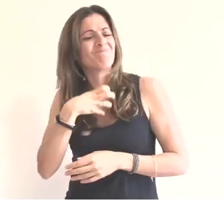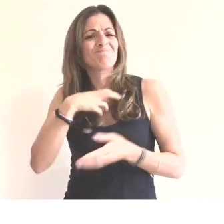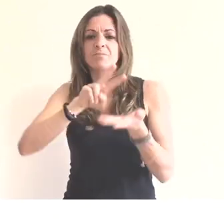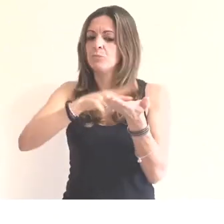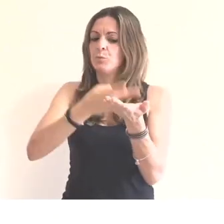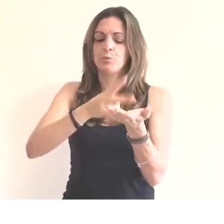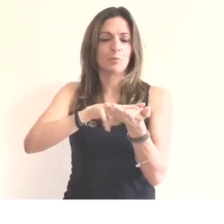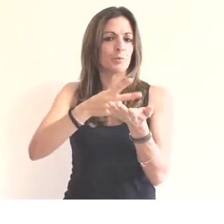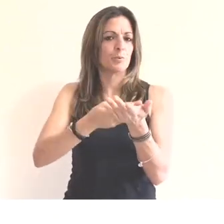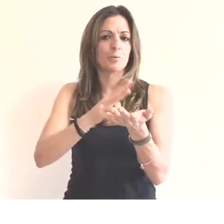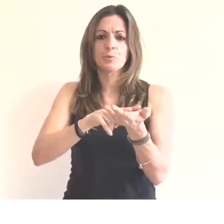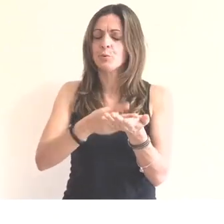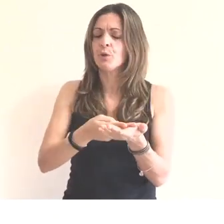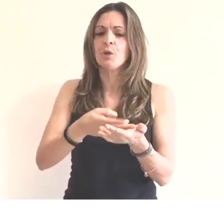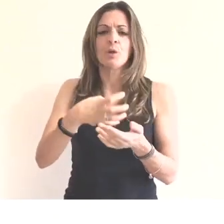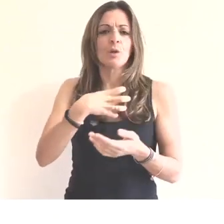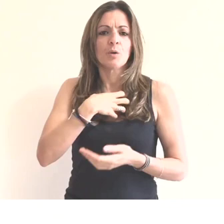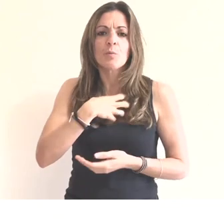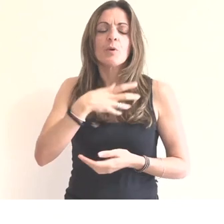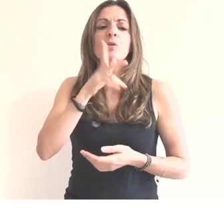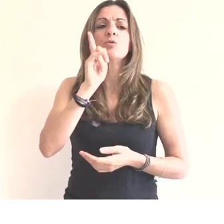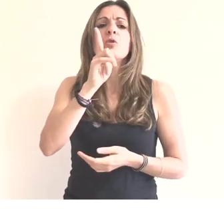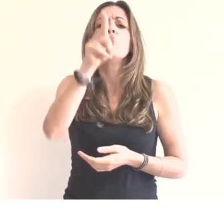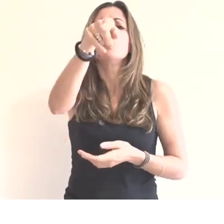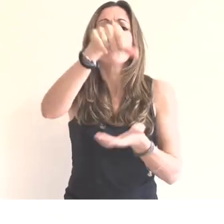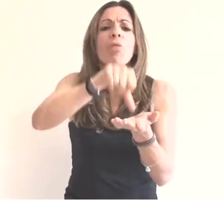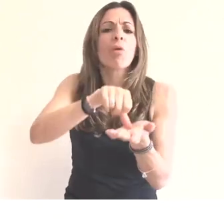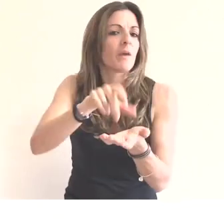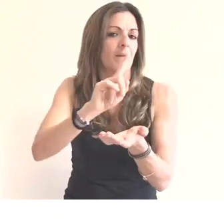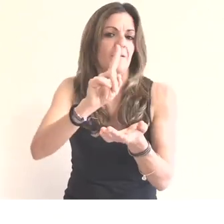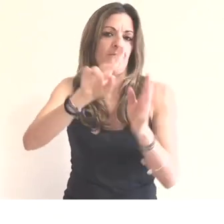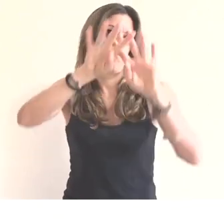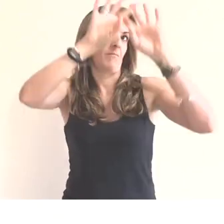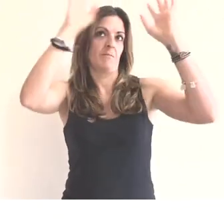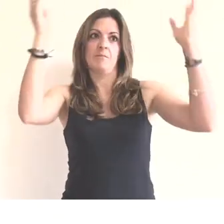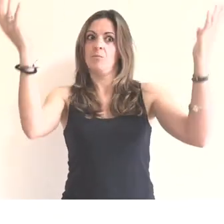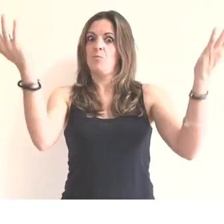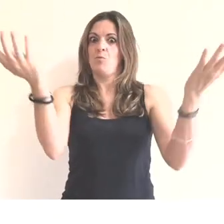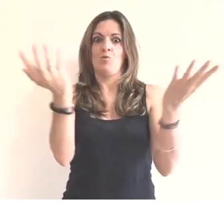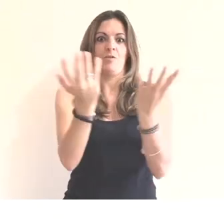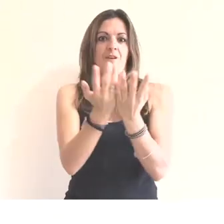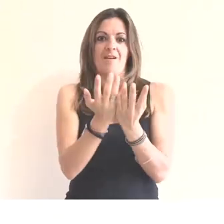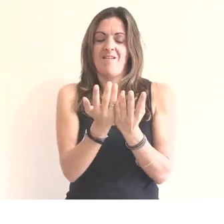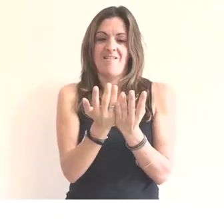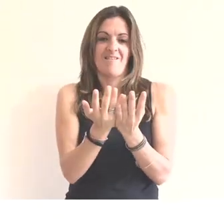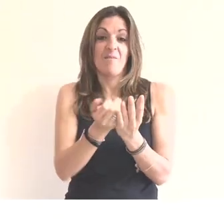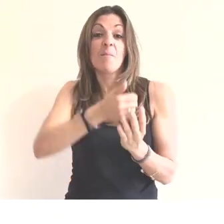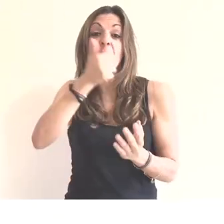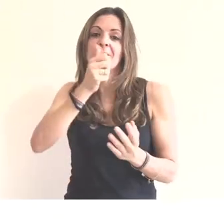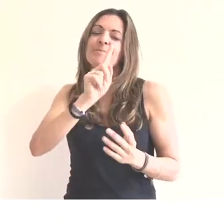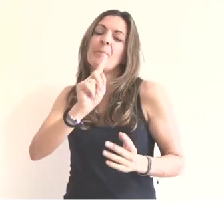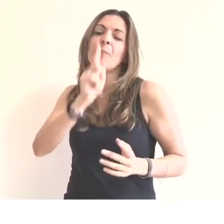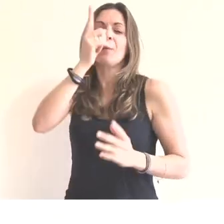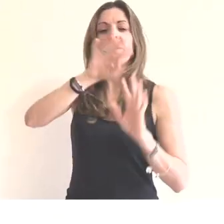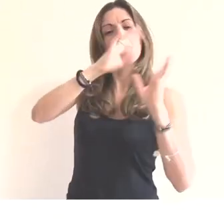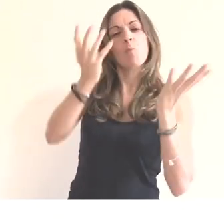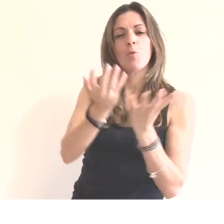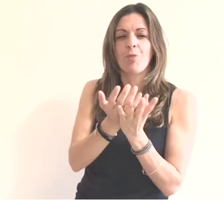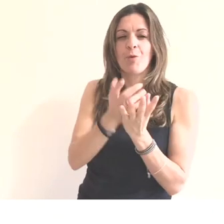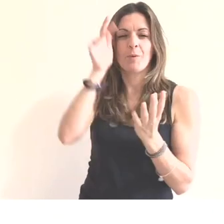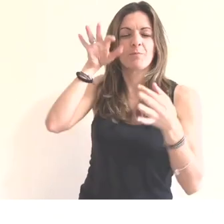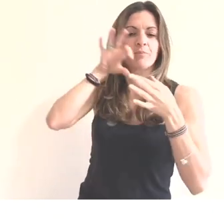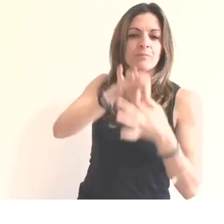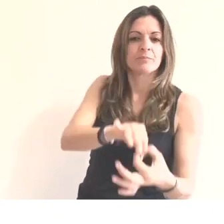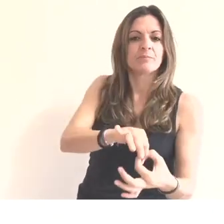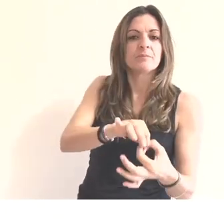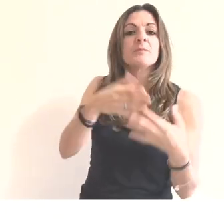que tenéis con respecto a la hora de dormir. Muchas personas padecen de insomnio y no solo pasa en tu ciudad, sino que es una cosa a